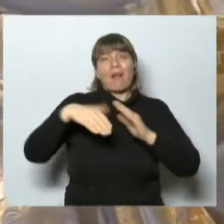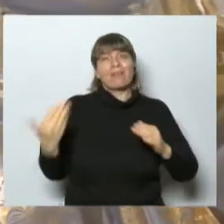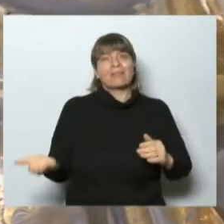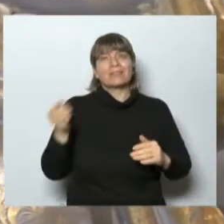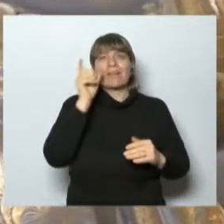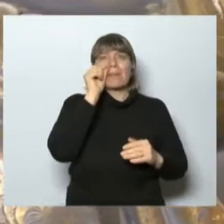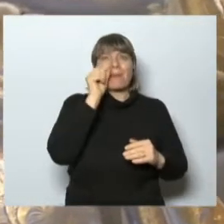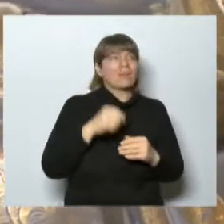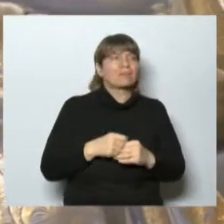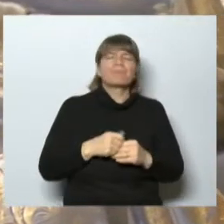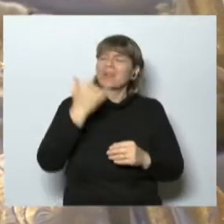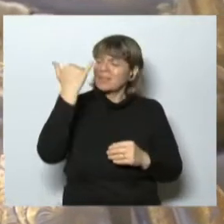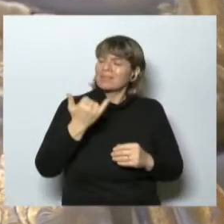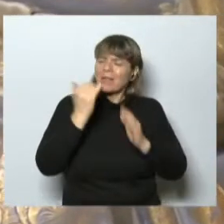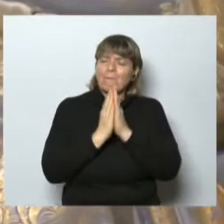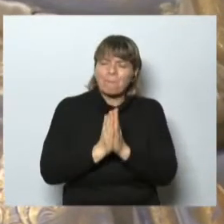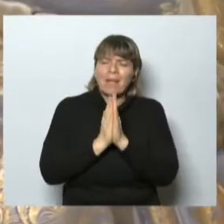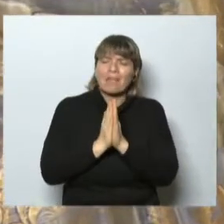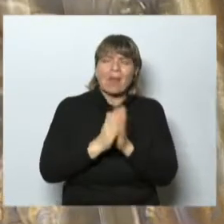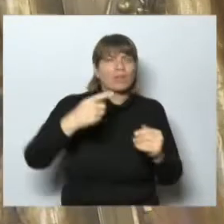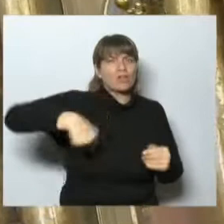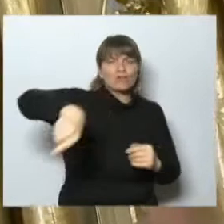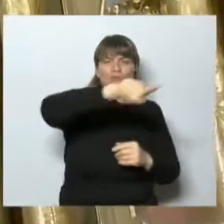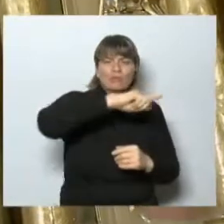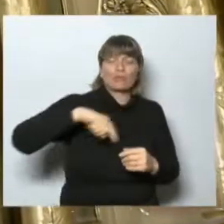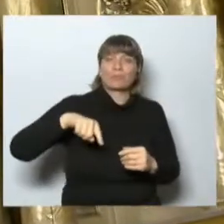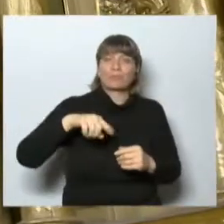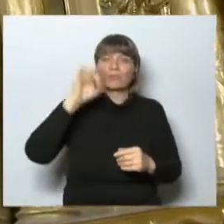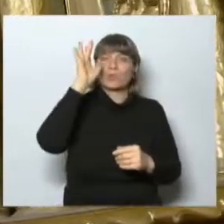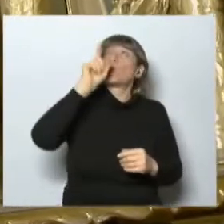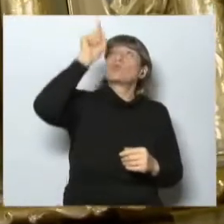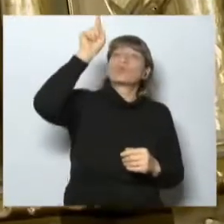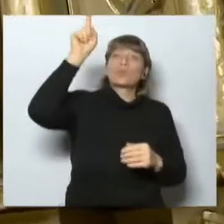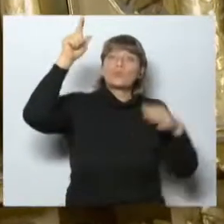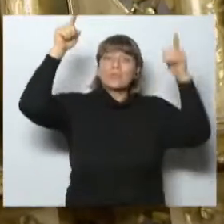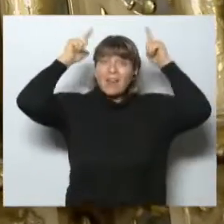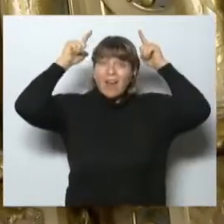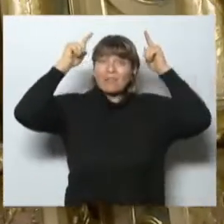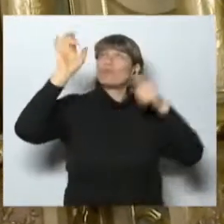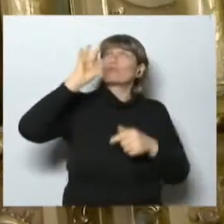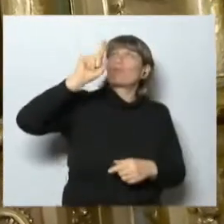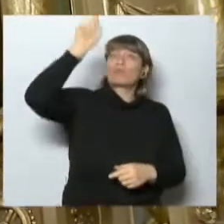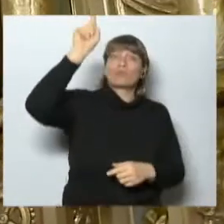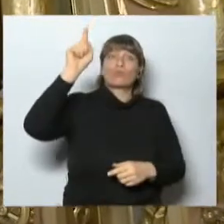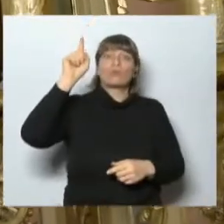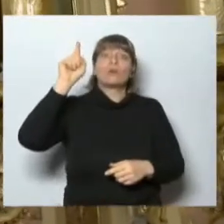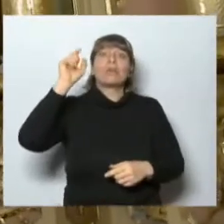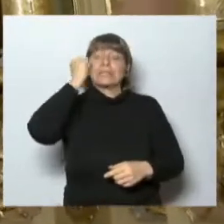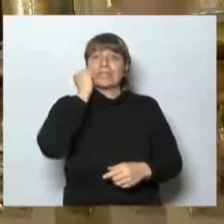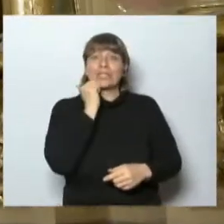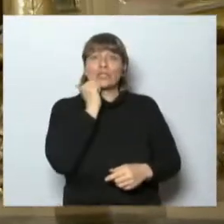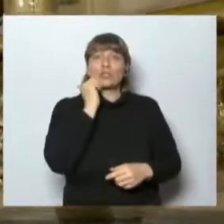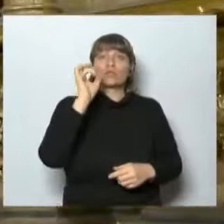del Padre, ten piedad de nosotros, porque solo tú eres santo, solo tú,